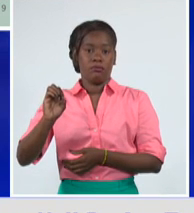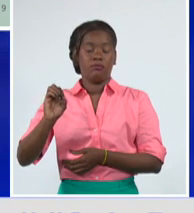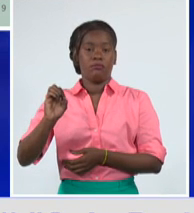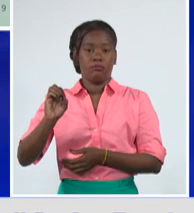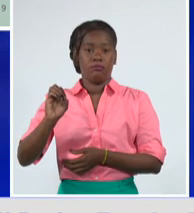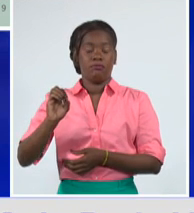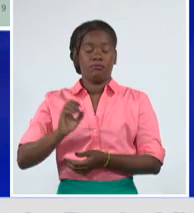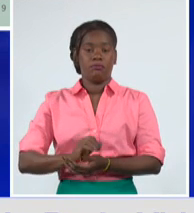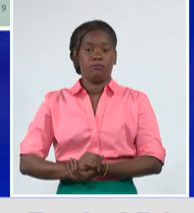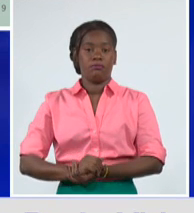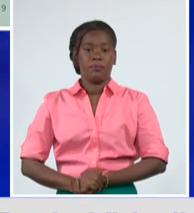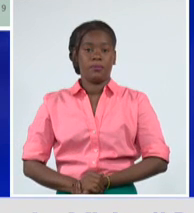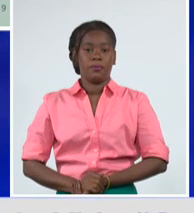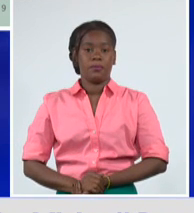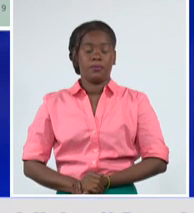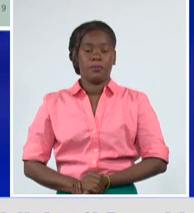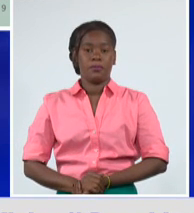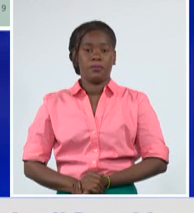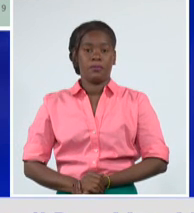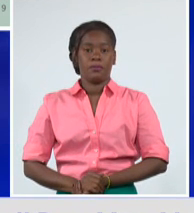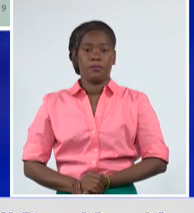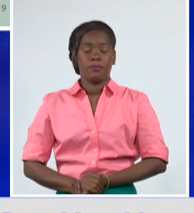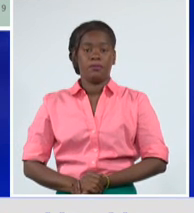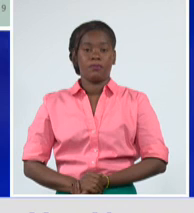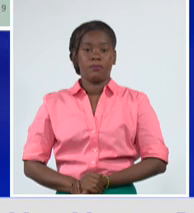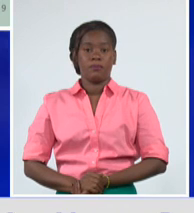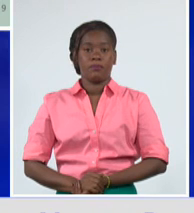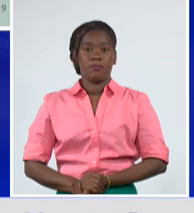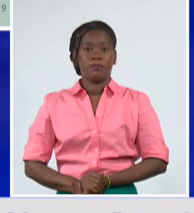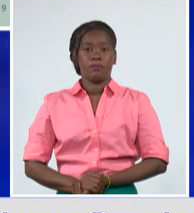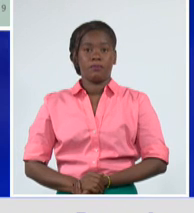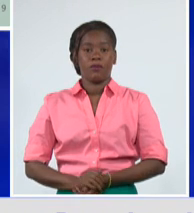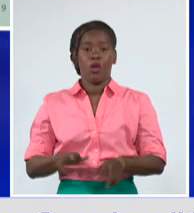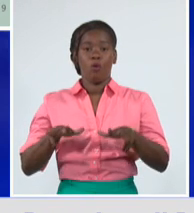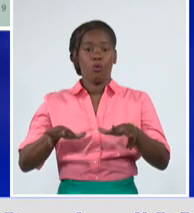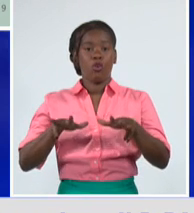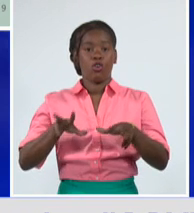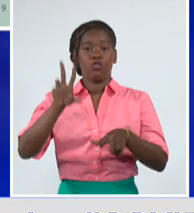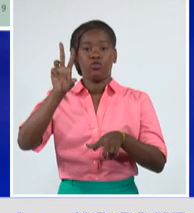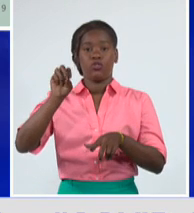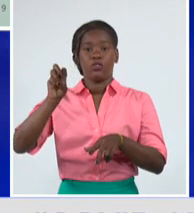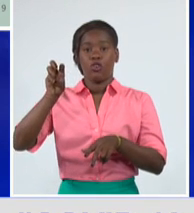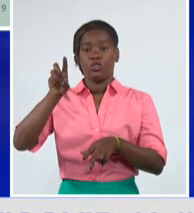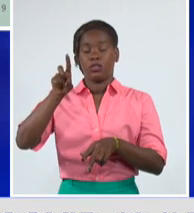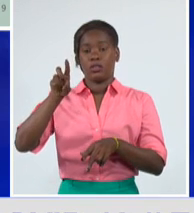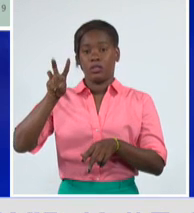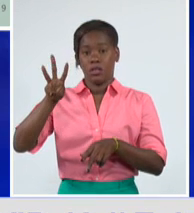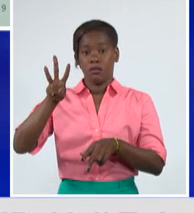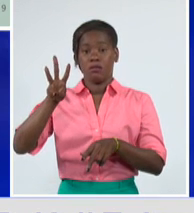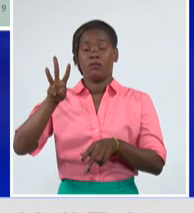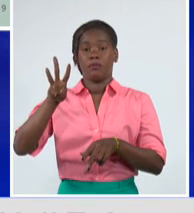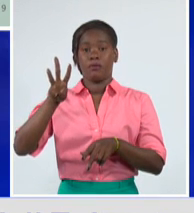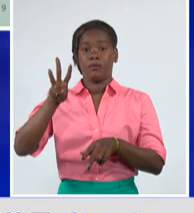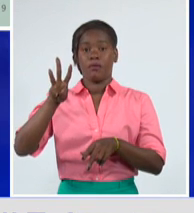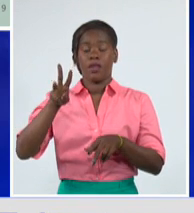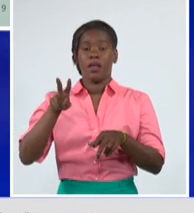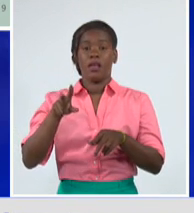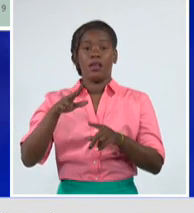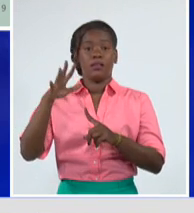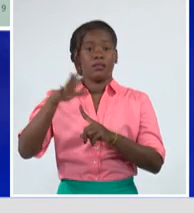45,8%. Morón también elevado, 213. Chambas 88, Venezuela 83,